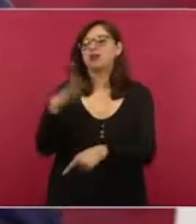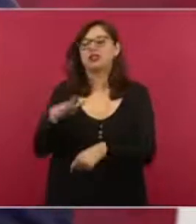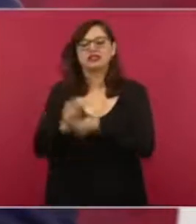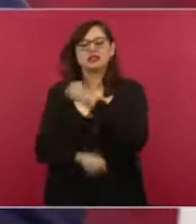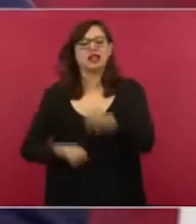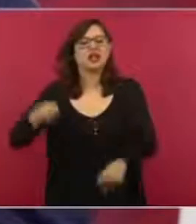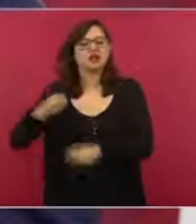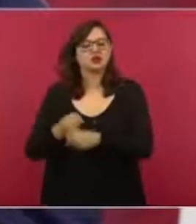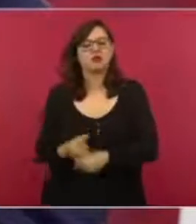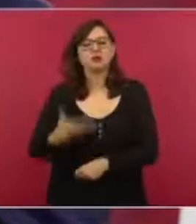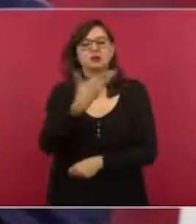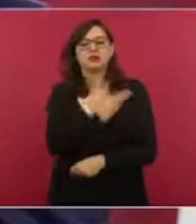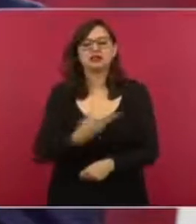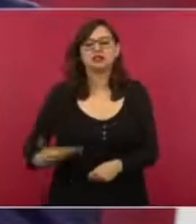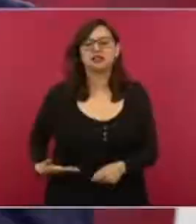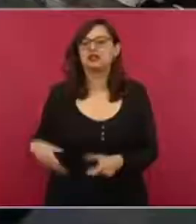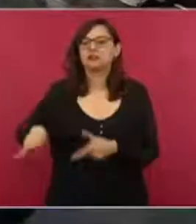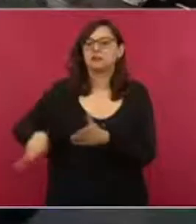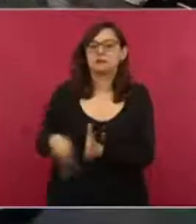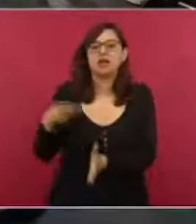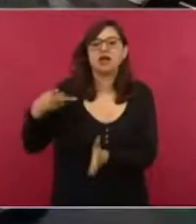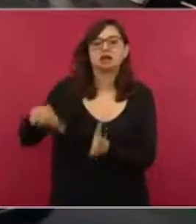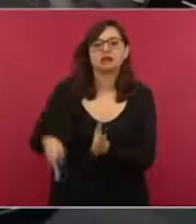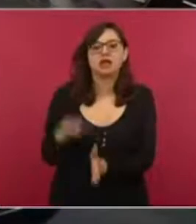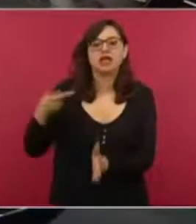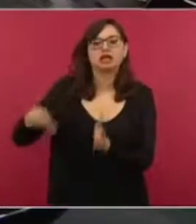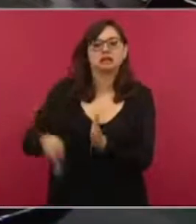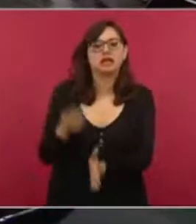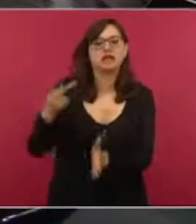Bueno, hasta se han suicidado,